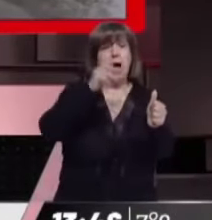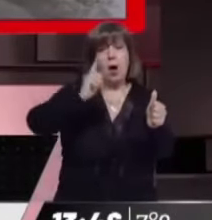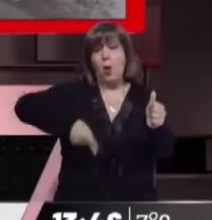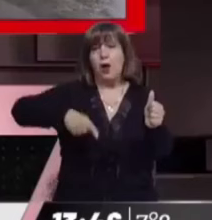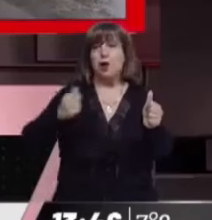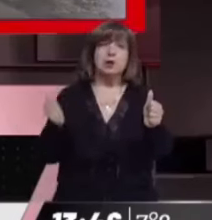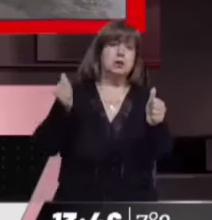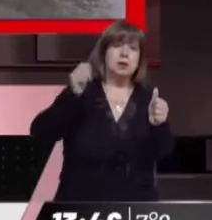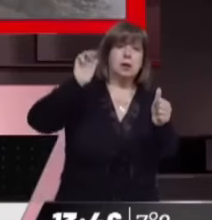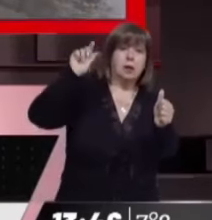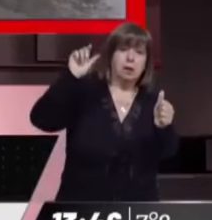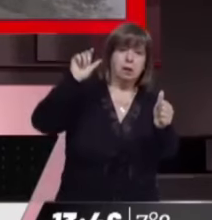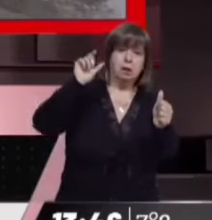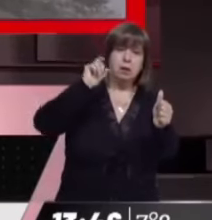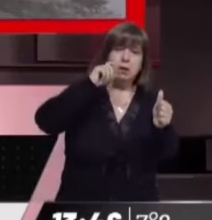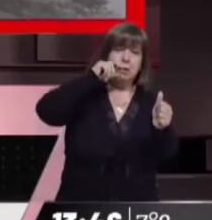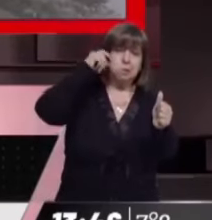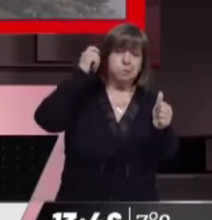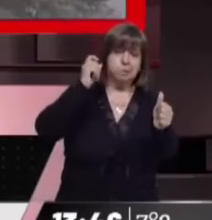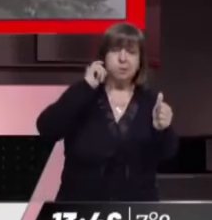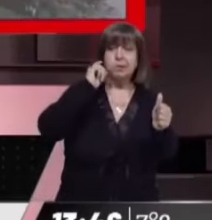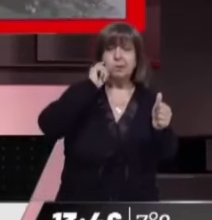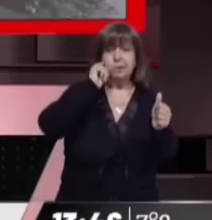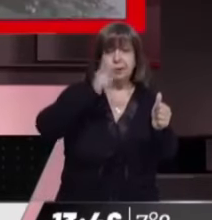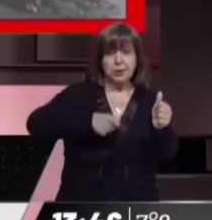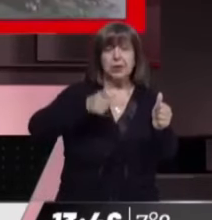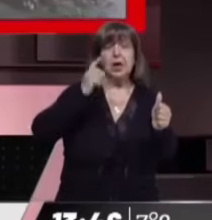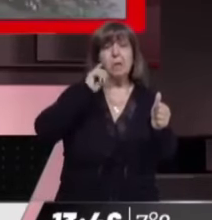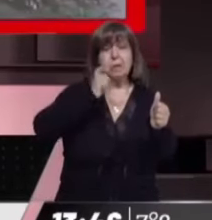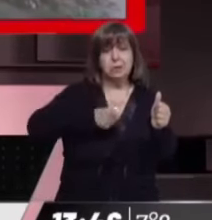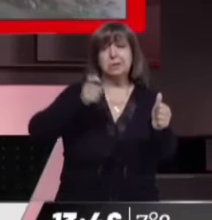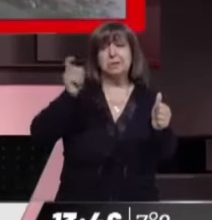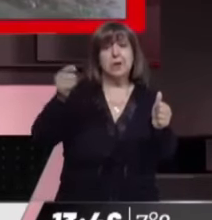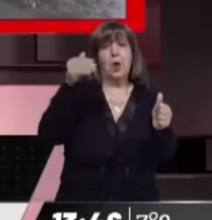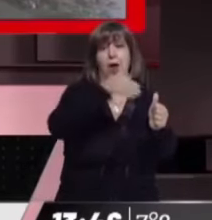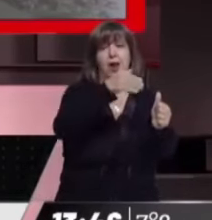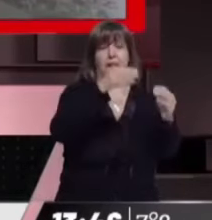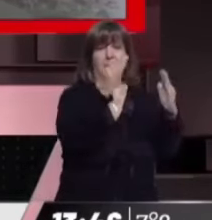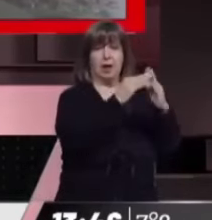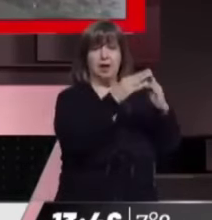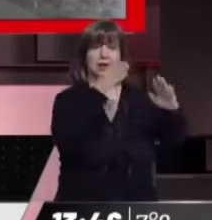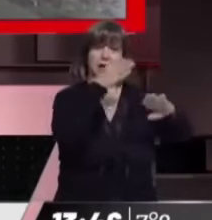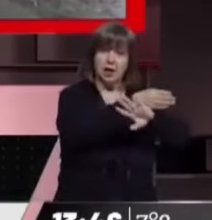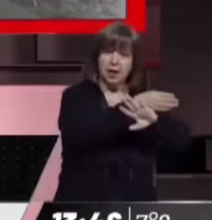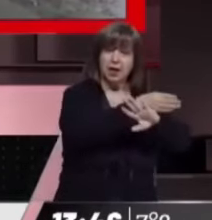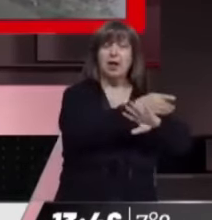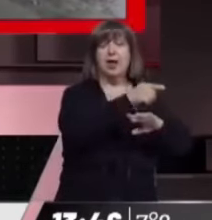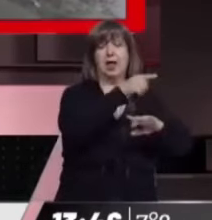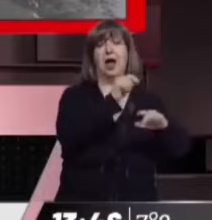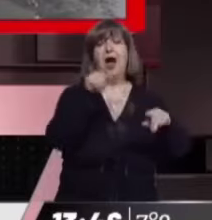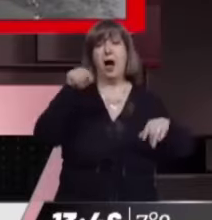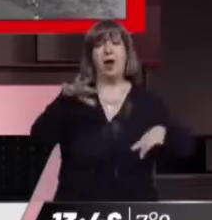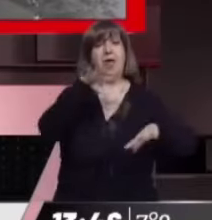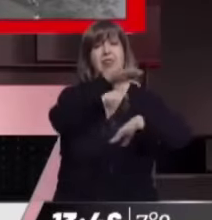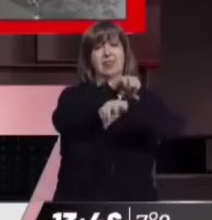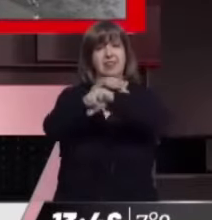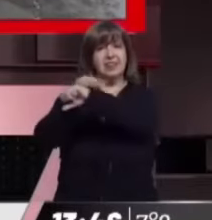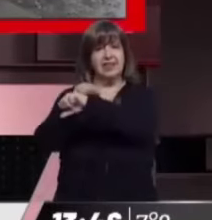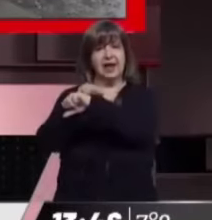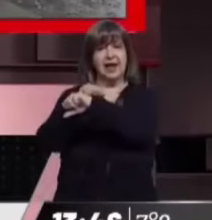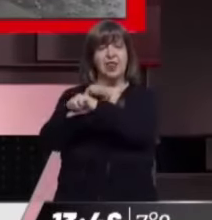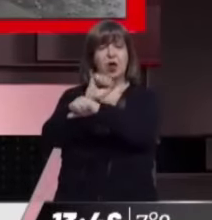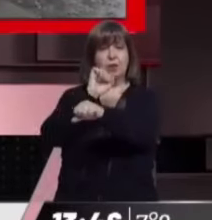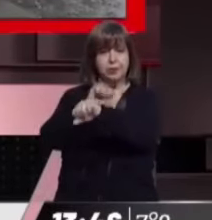esta actitud. Ahora ya quedó detenido y vamos a tomarle declaración a todas las personas que fueron víctimas.